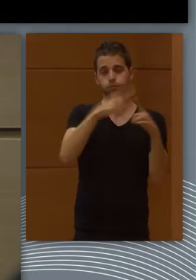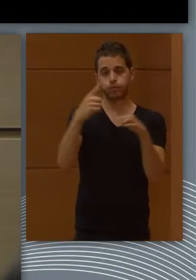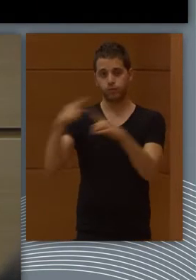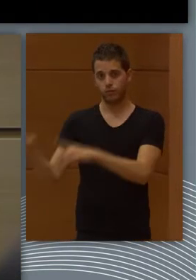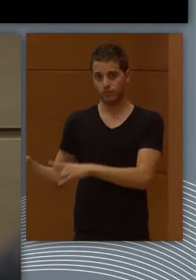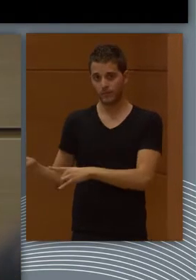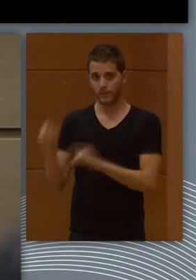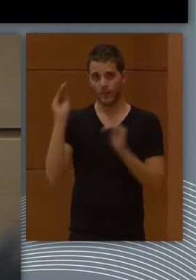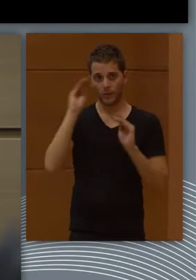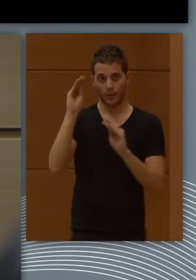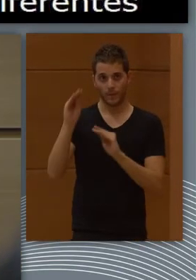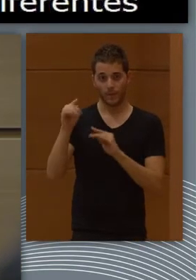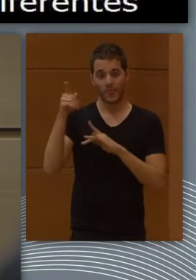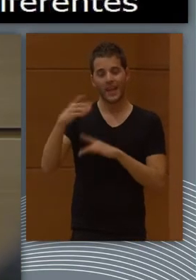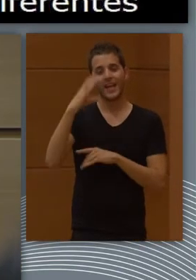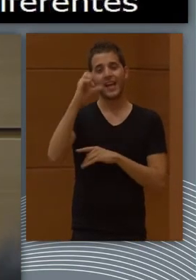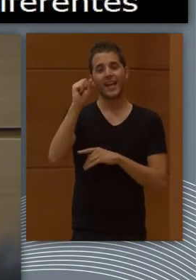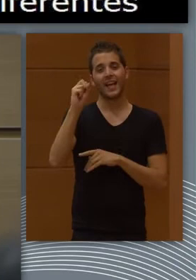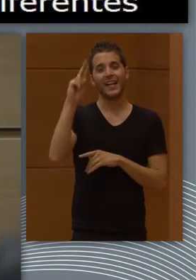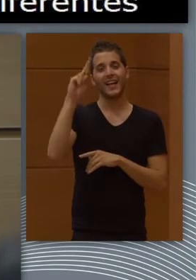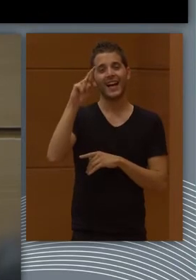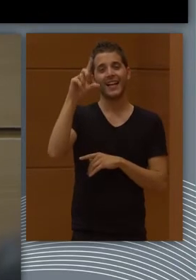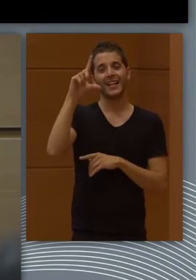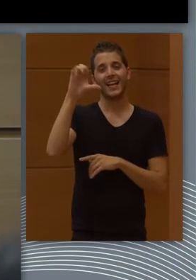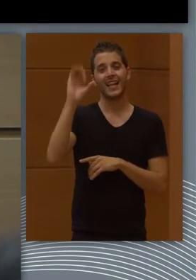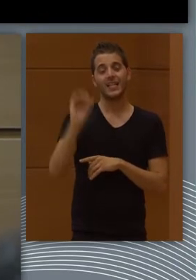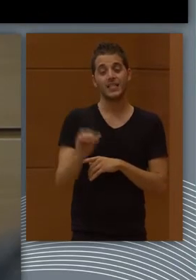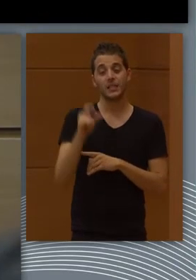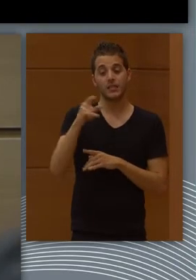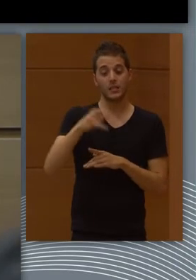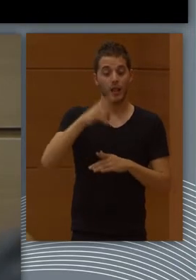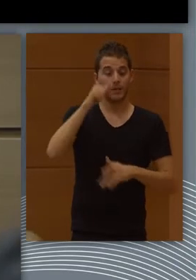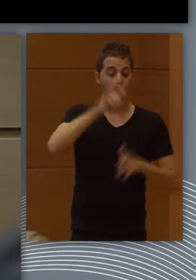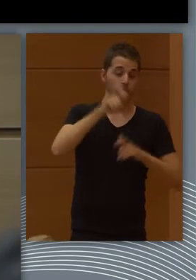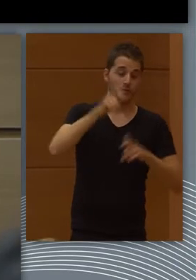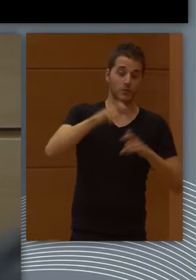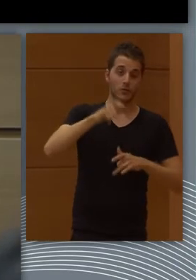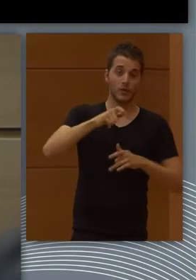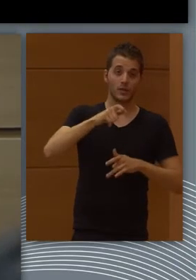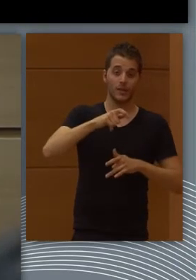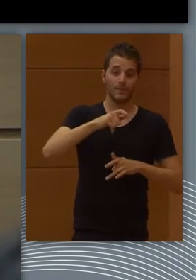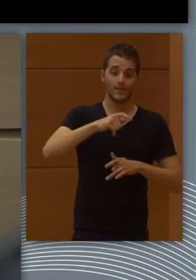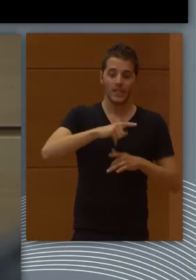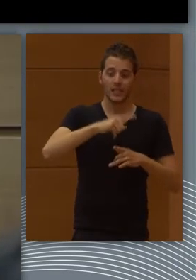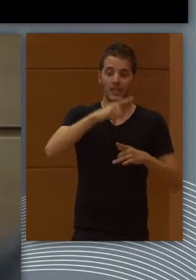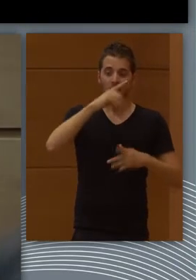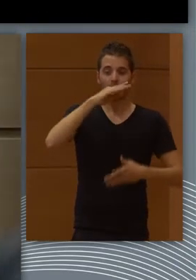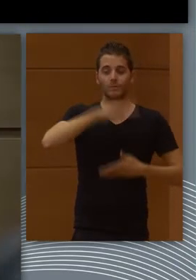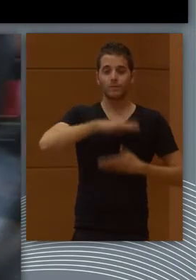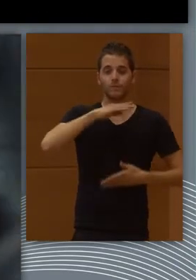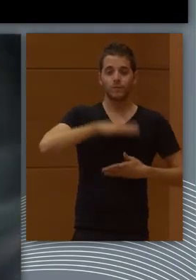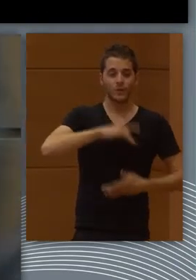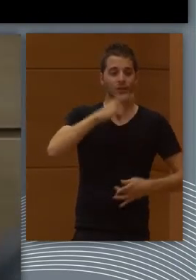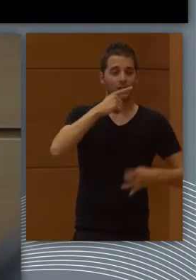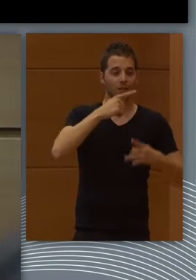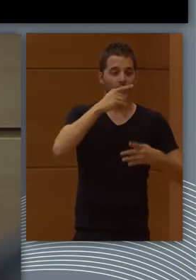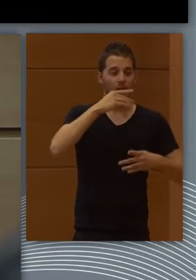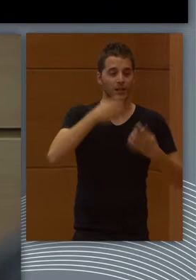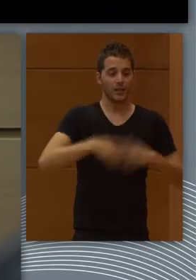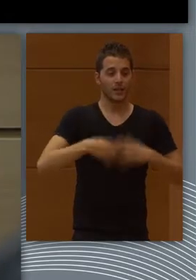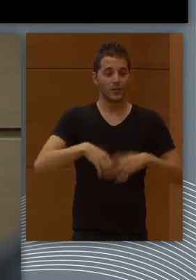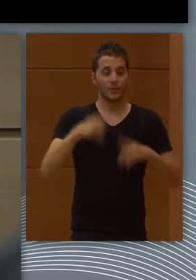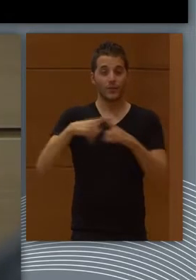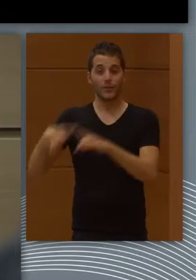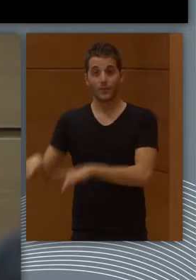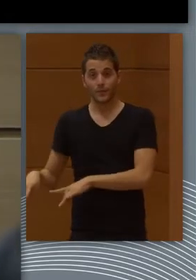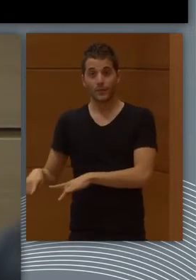INAP. Carles nos va a hablar de cómo las personas con diversidad funcional nos podemos convertir en motores del cambio social y, cómo no,